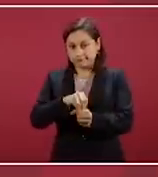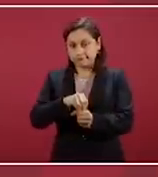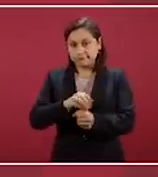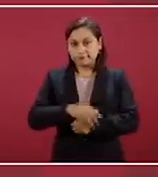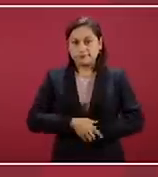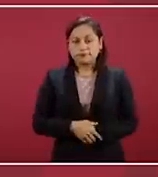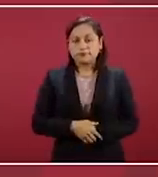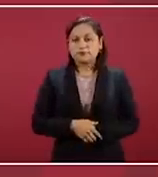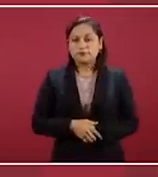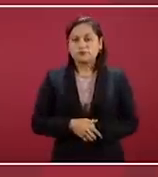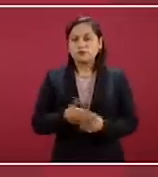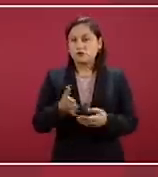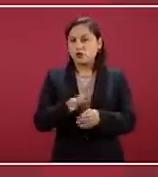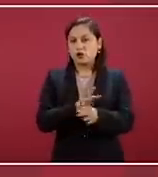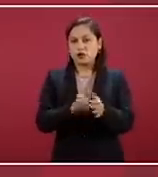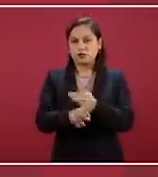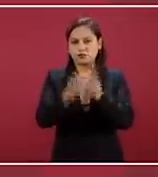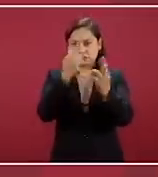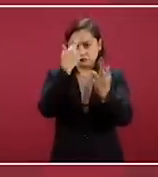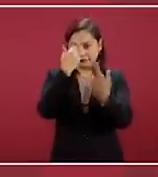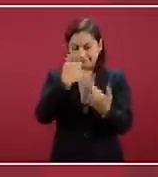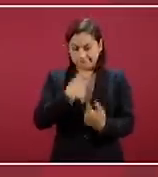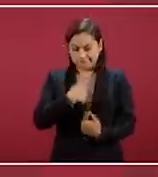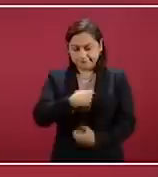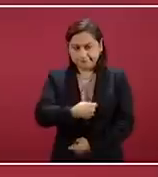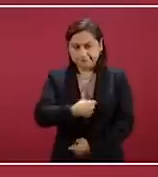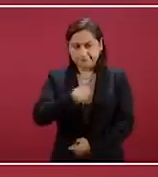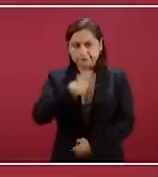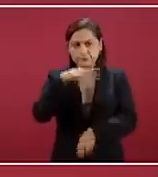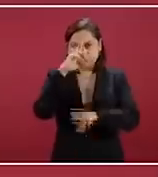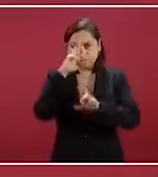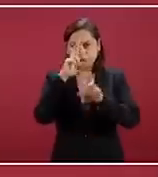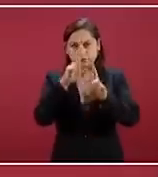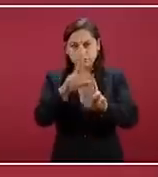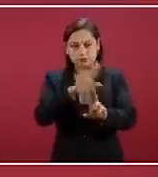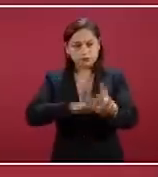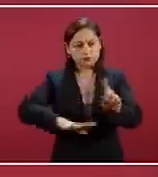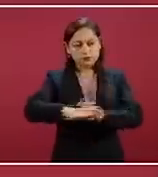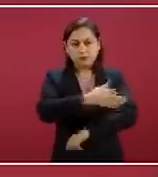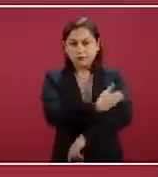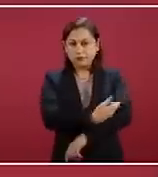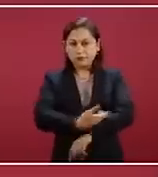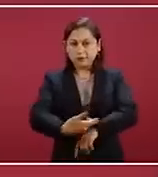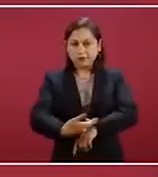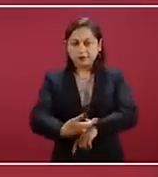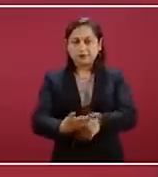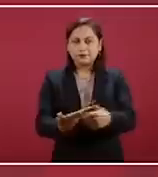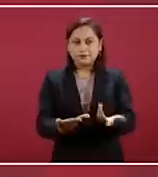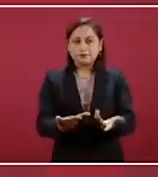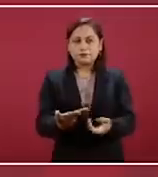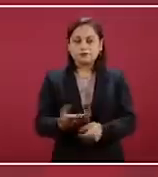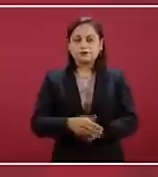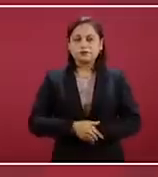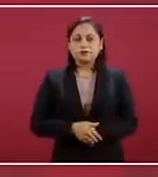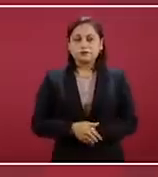el respeto a uno mismo, el respeto a la familia. Luego, otro